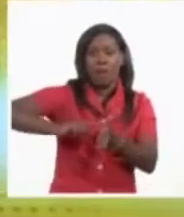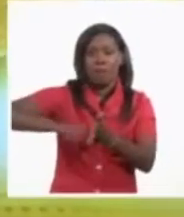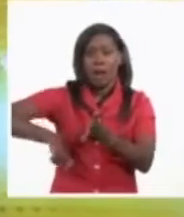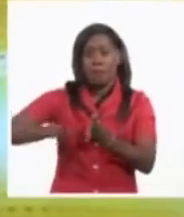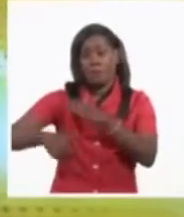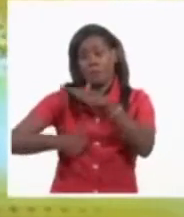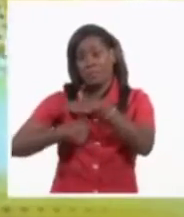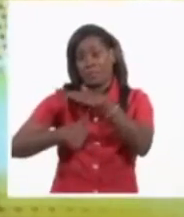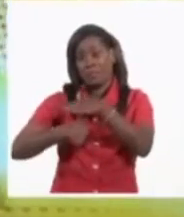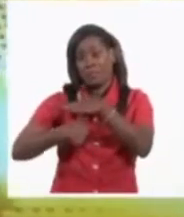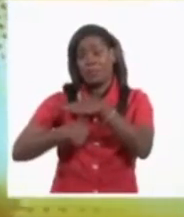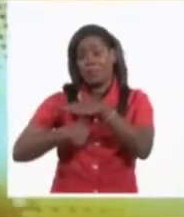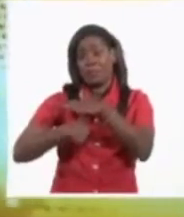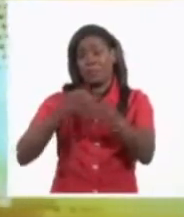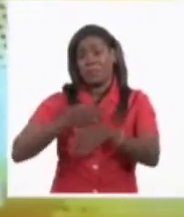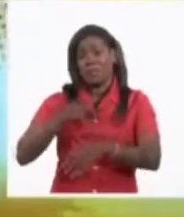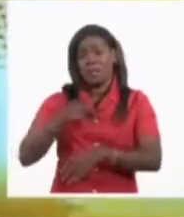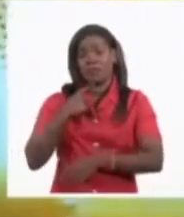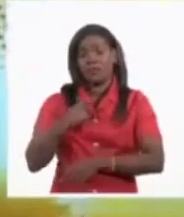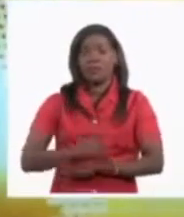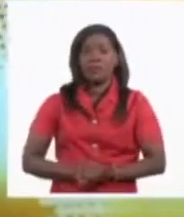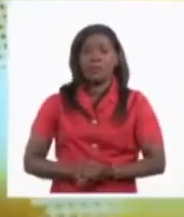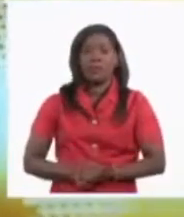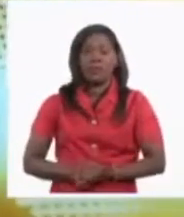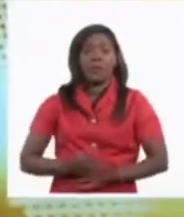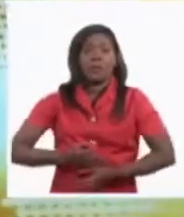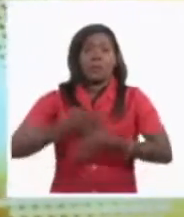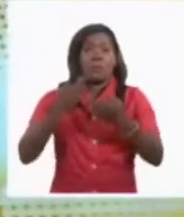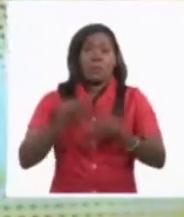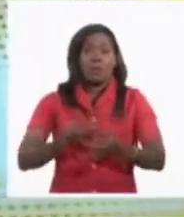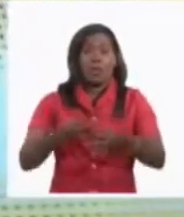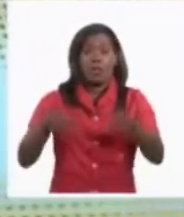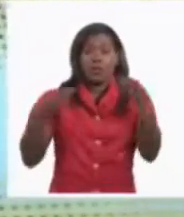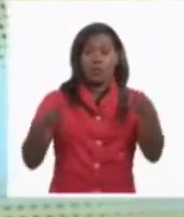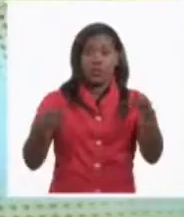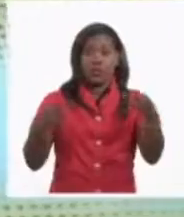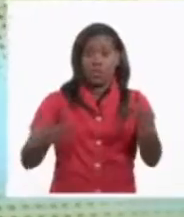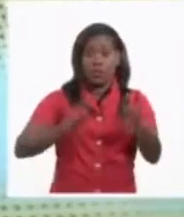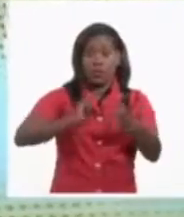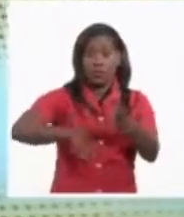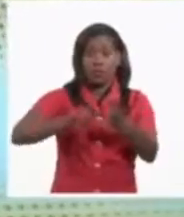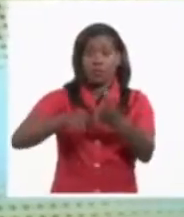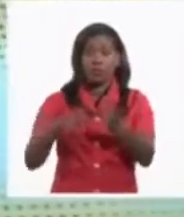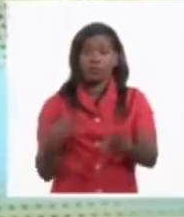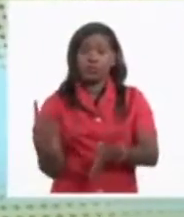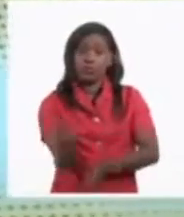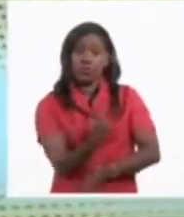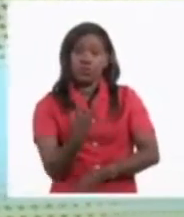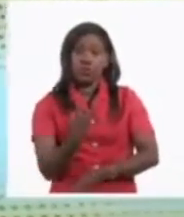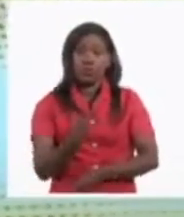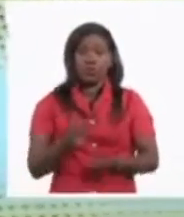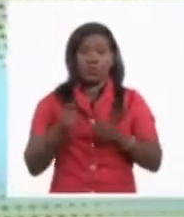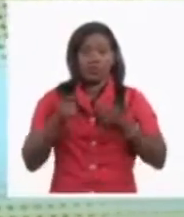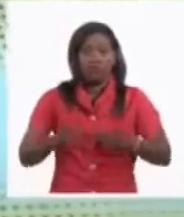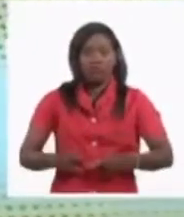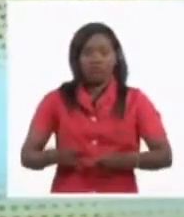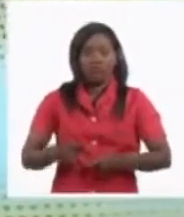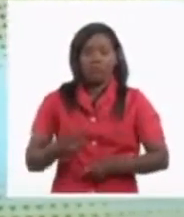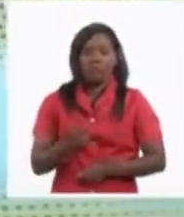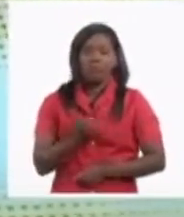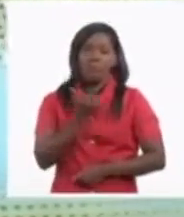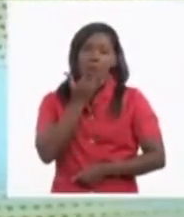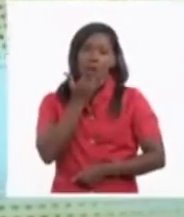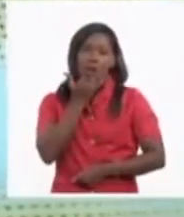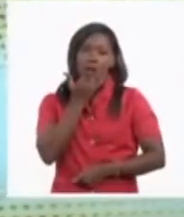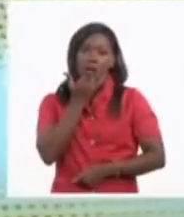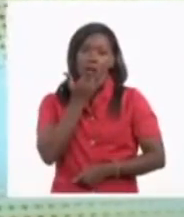presidente ruso Vladimir Putin afirmó que en los referendos la gente tomó una decisión inequívoca. La periodista